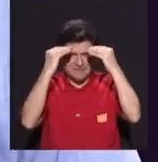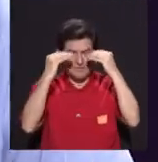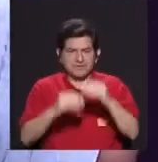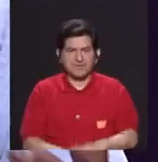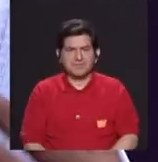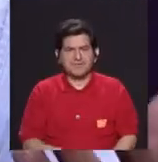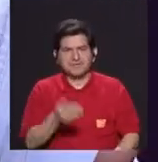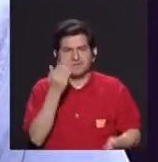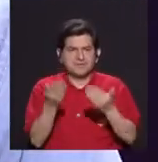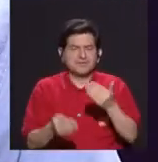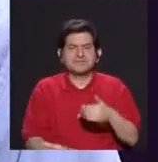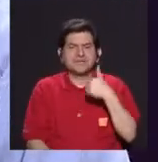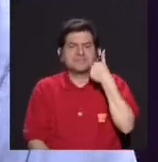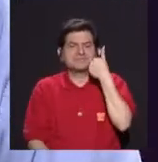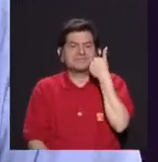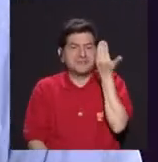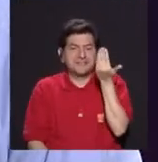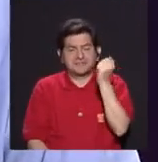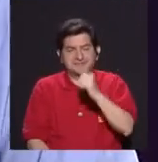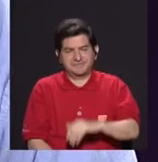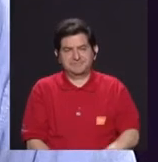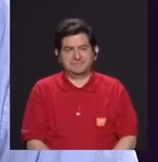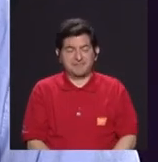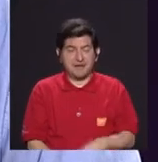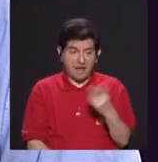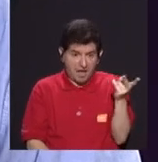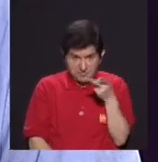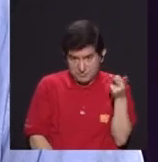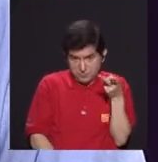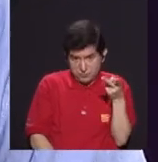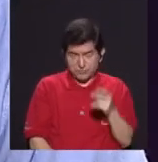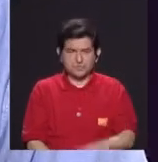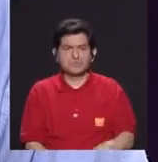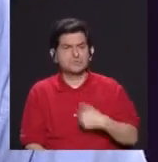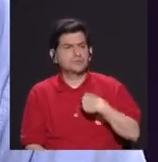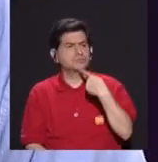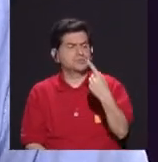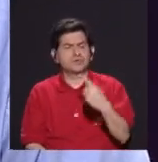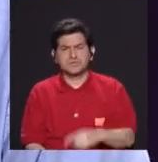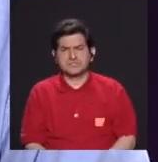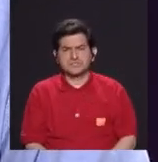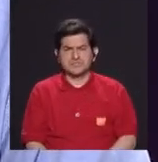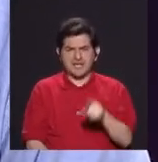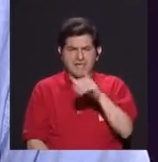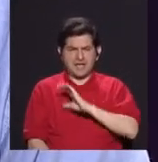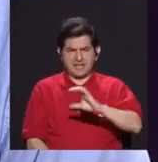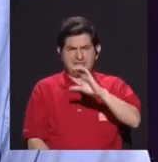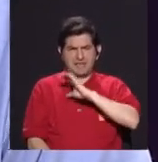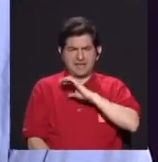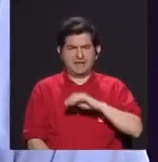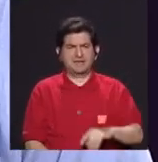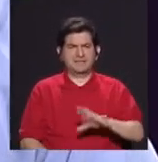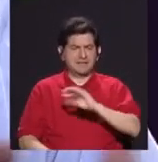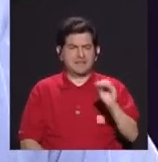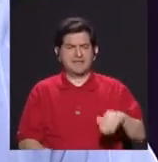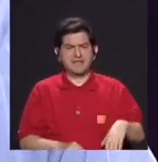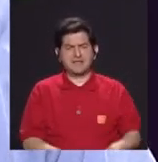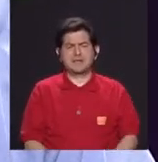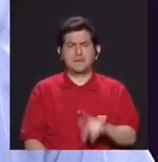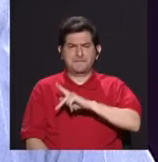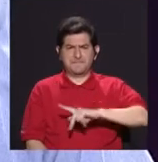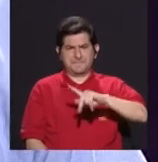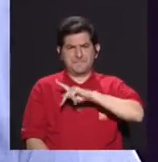más más fácil de asimilar y por ambos lados yo cuando mencionaba lotes de temperamento y personalidad y hacía